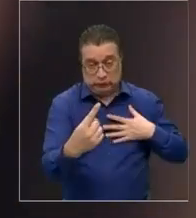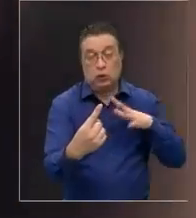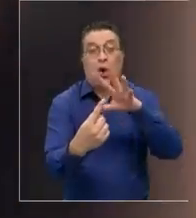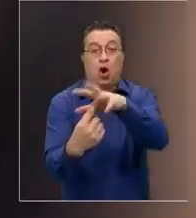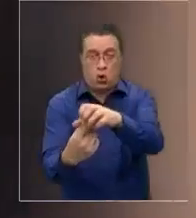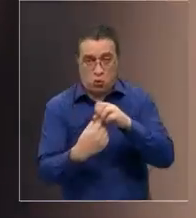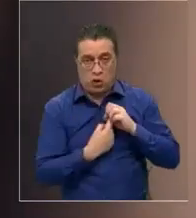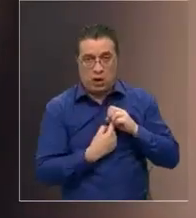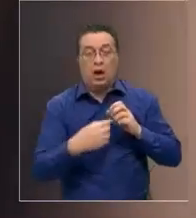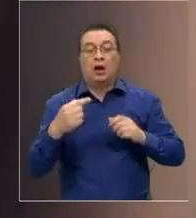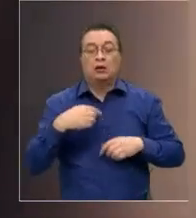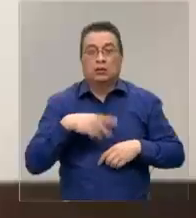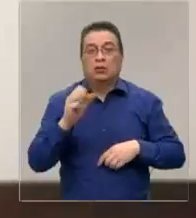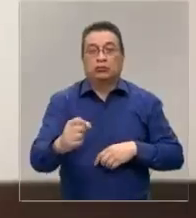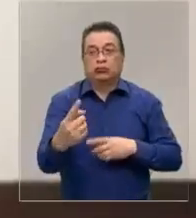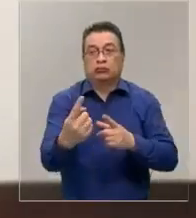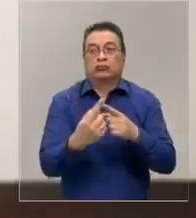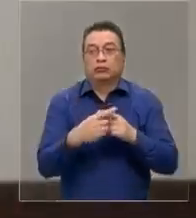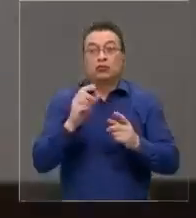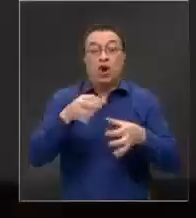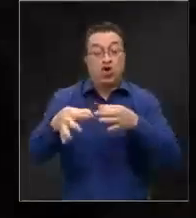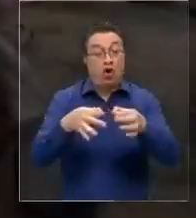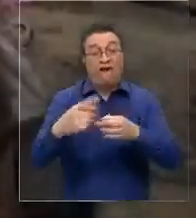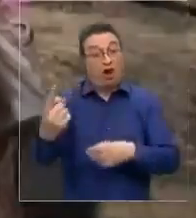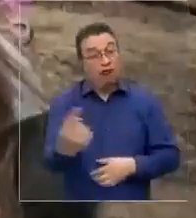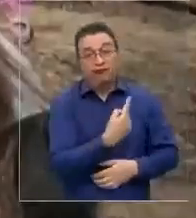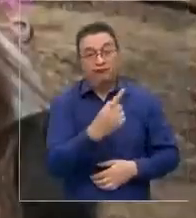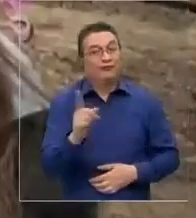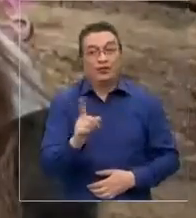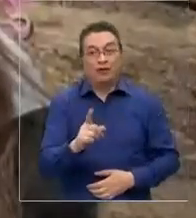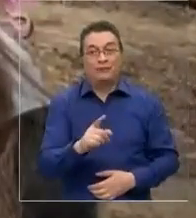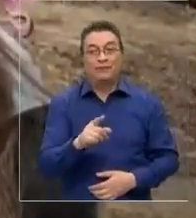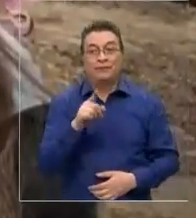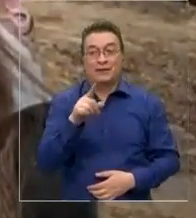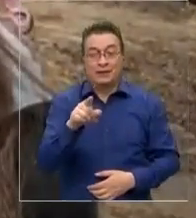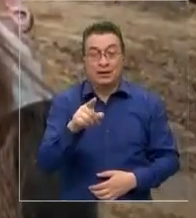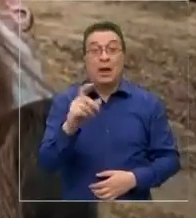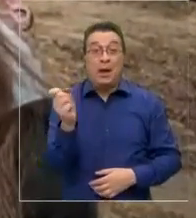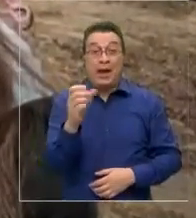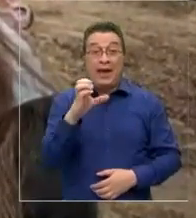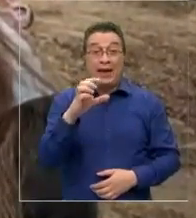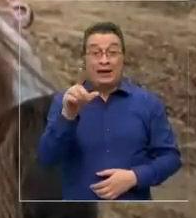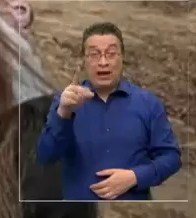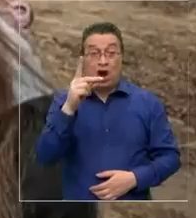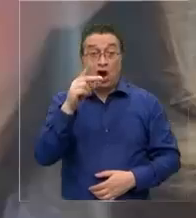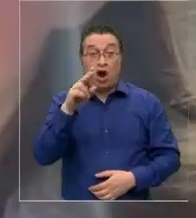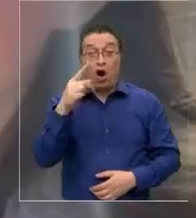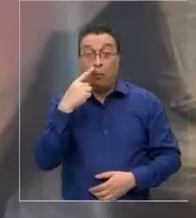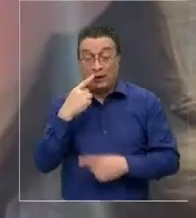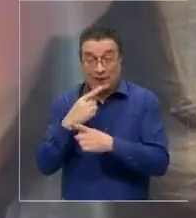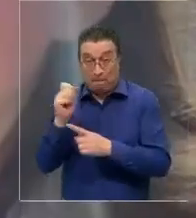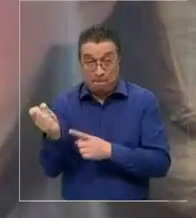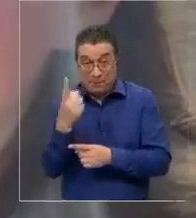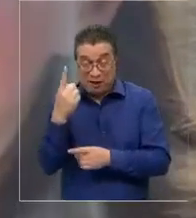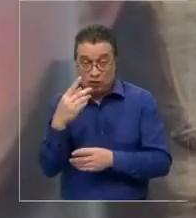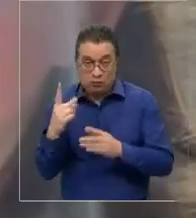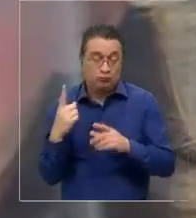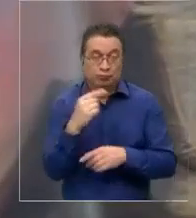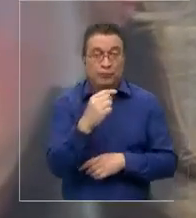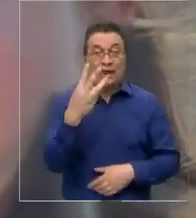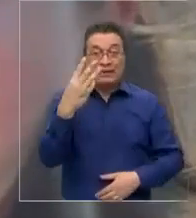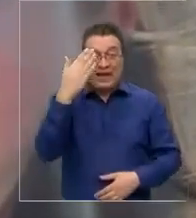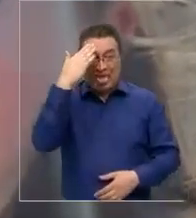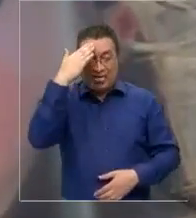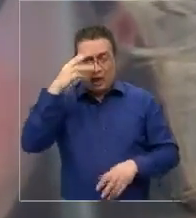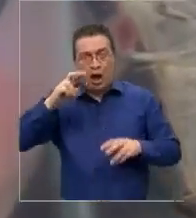complicado porque no puede usar su novio, es difícil, es difícil. Rodrigo Espinosa fue uno de los primeros en huir de Kiev. Se demoró casi 3 días en